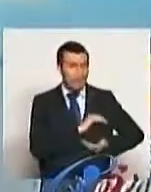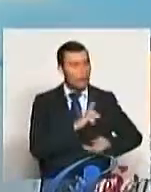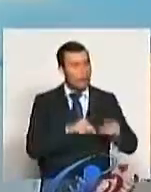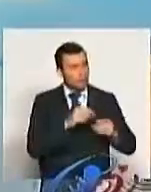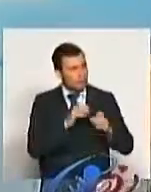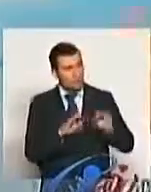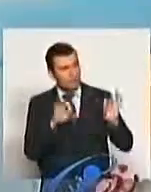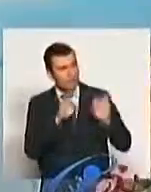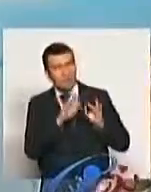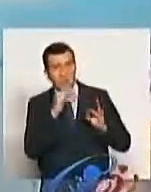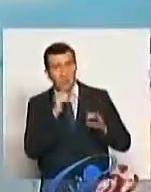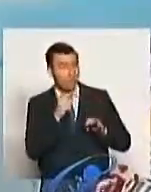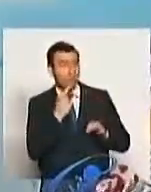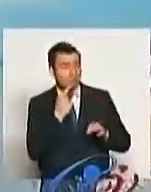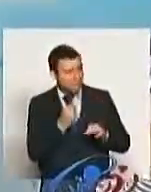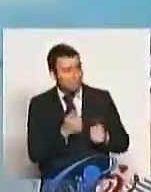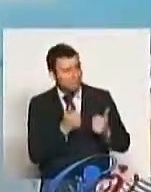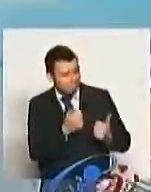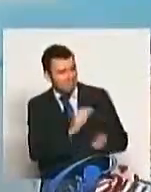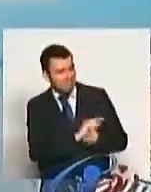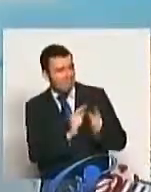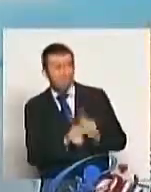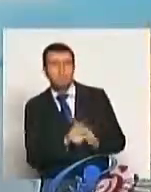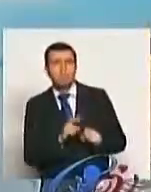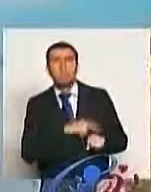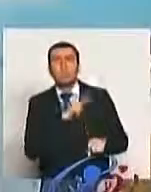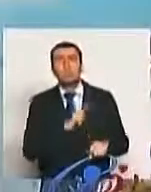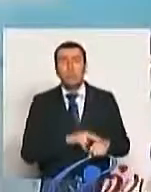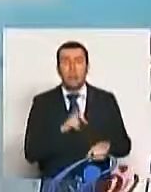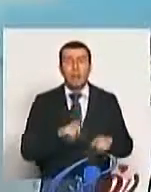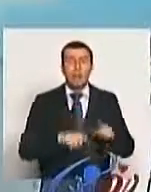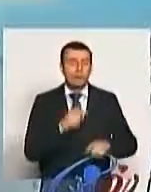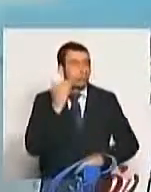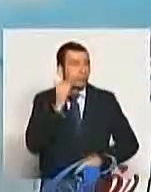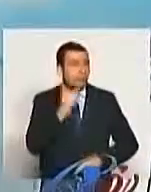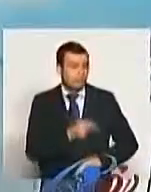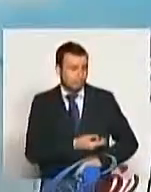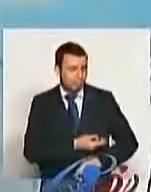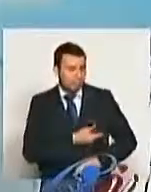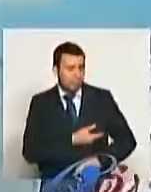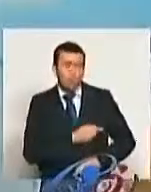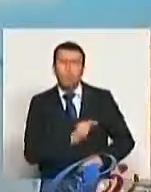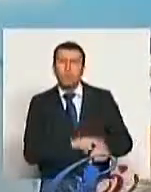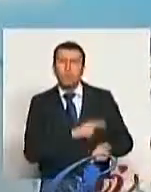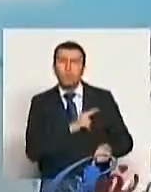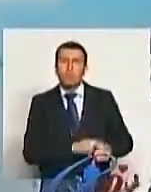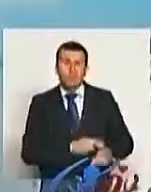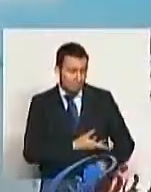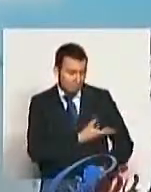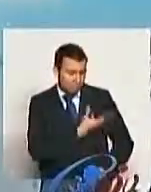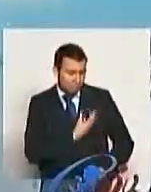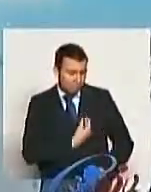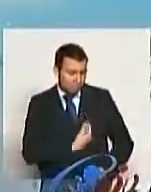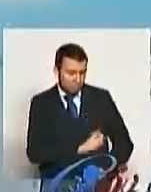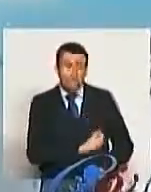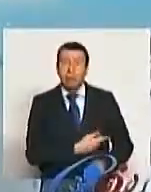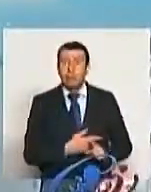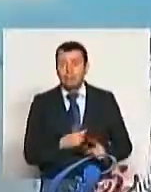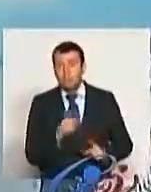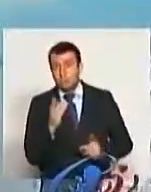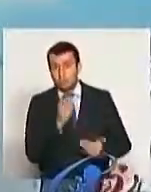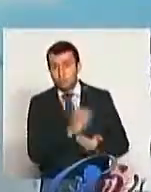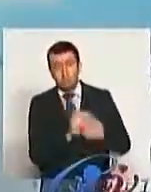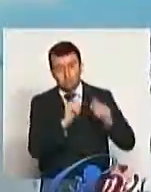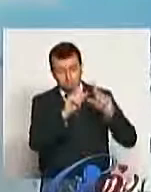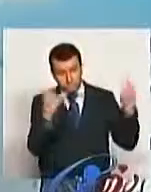como unos cambios benignos, o en muchas pacientes son unos cambios, digamos, normales. Ya dentro de la evaluación es